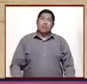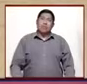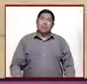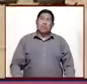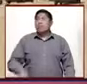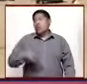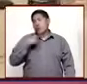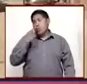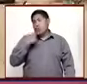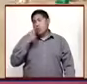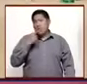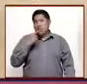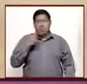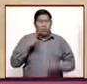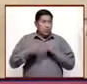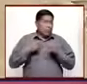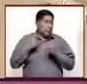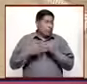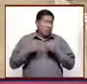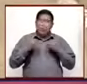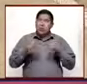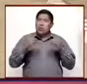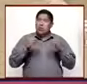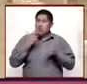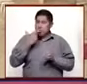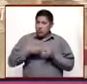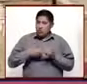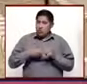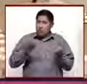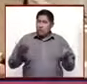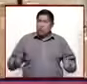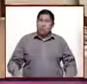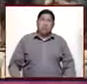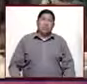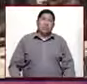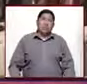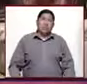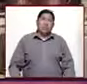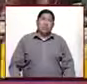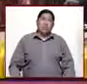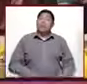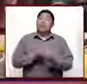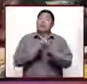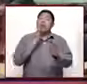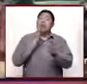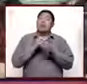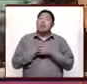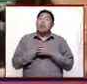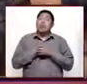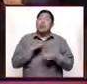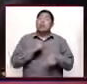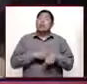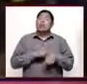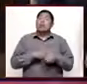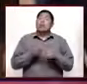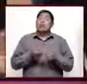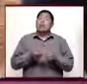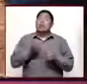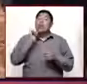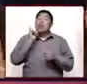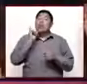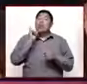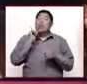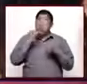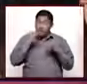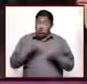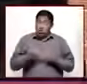Dicen ellos sobre la venta de combustible. ¿Haciendo fila? ¿Desde cuándo? Desde esta